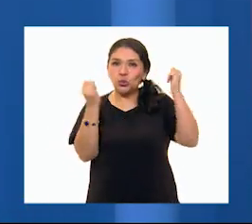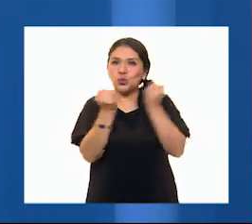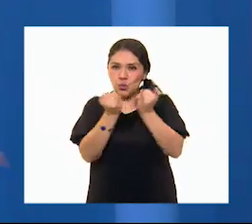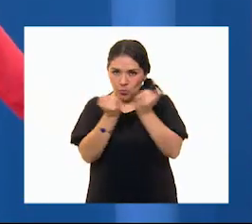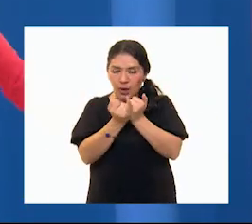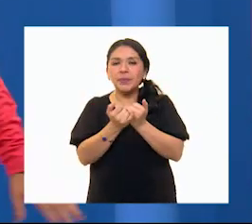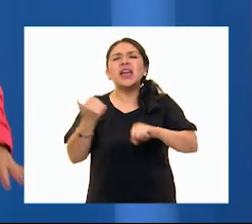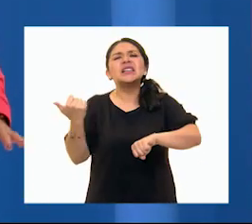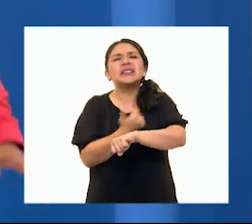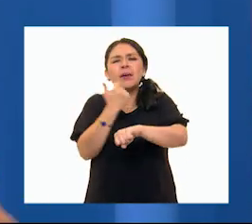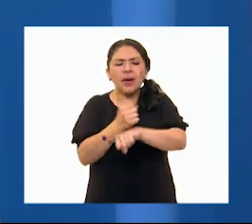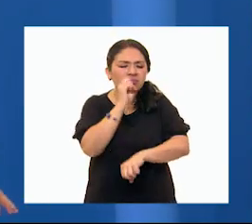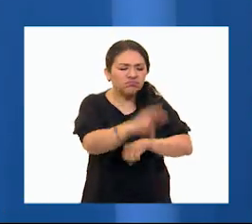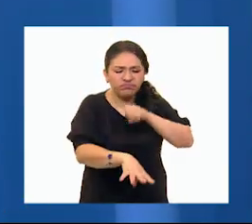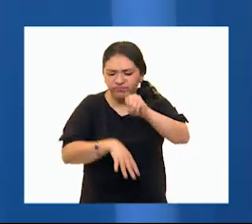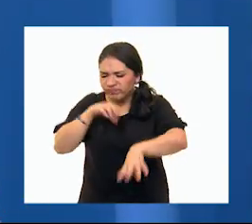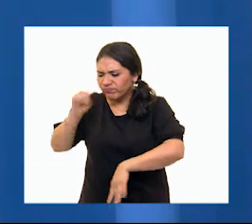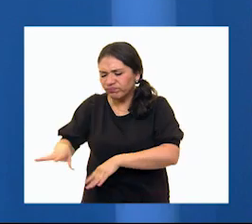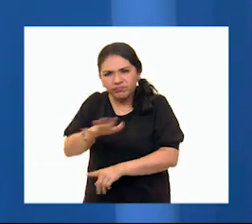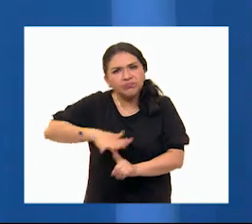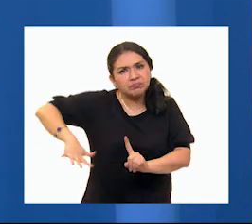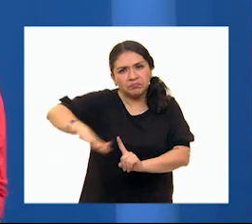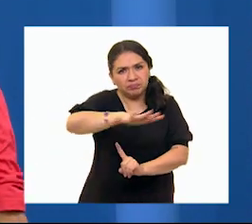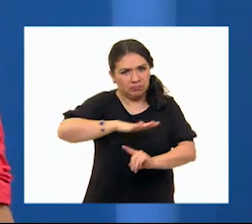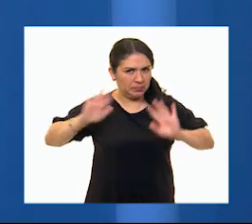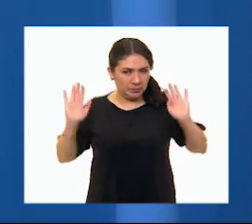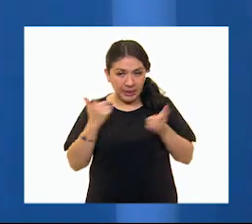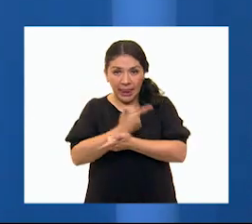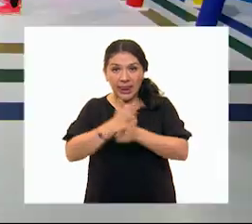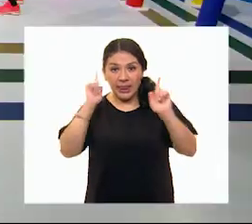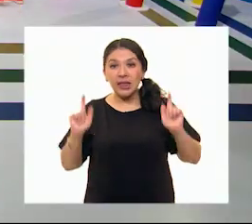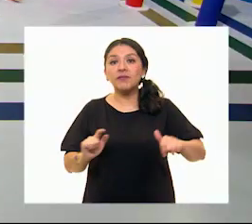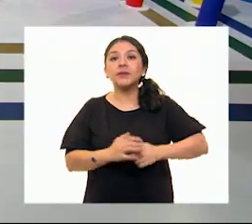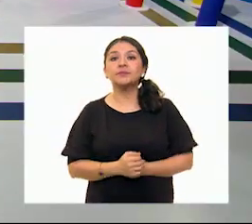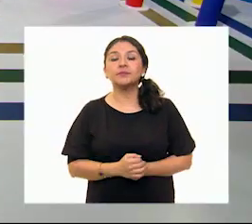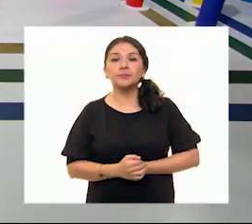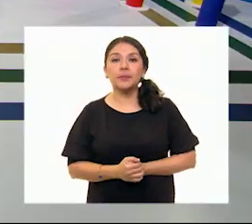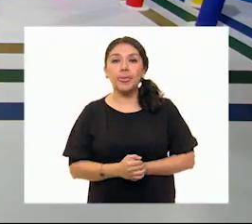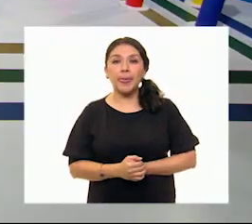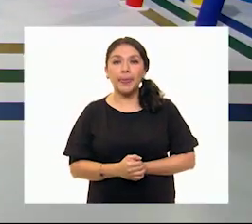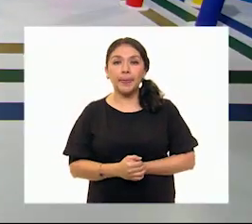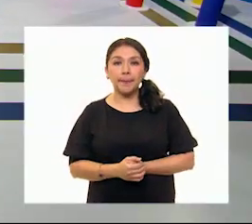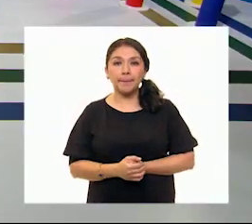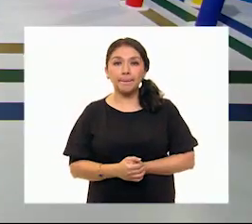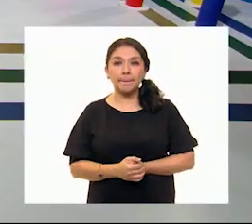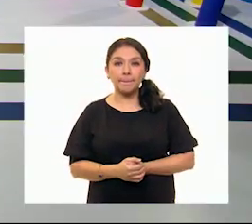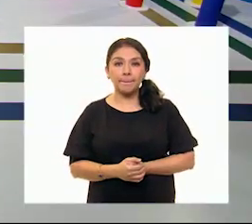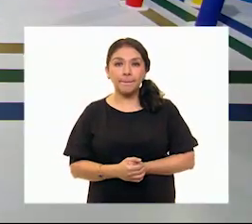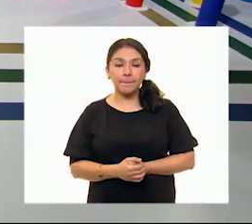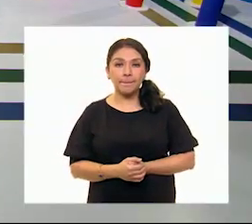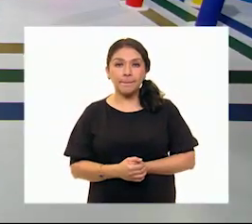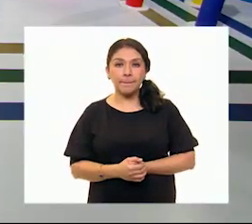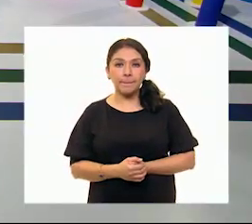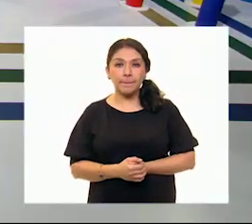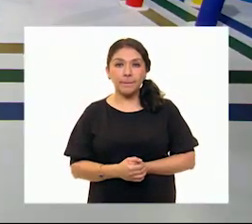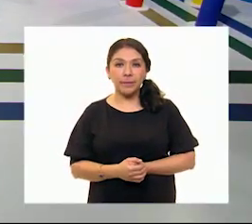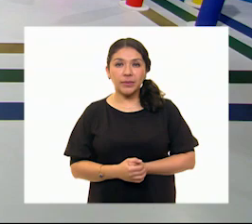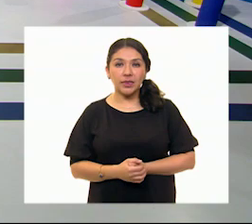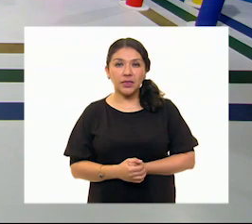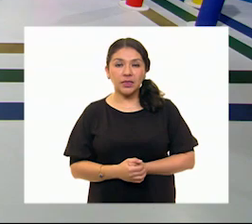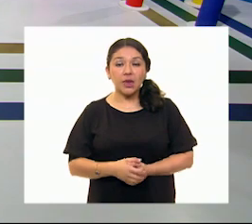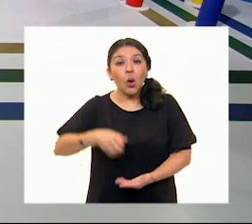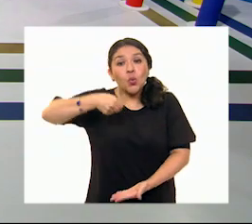Otra vez, distribuye tus zapatos por el área de juego. Ajá. Vamos a distribuirlos. ver. Los movemos un Más lejos, más lejos. Coloca la cubeta